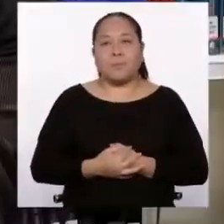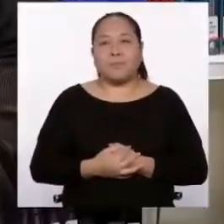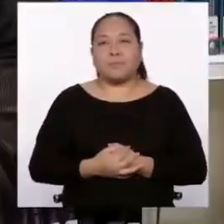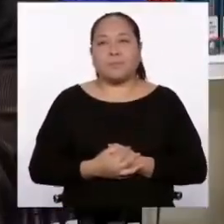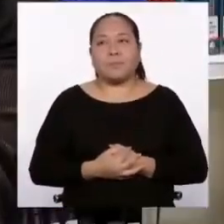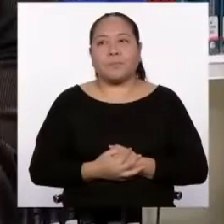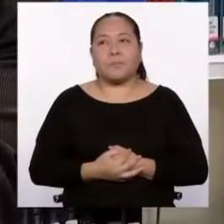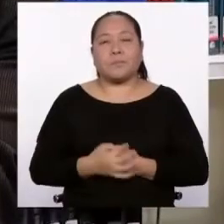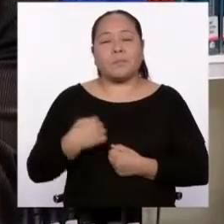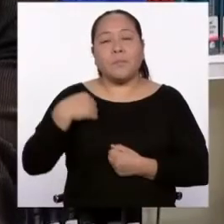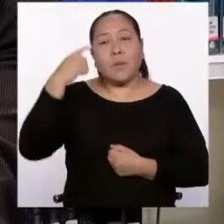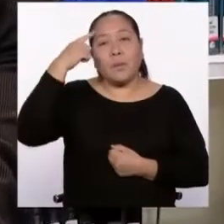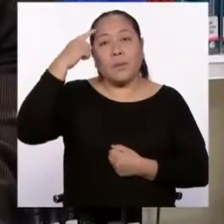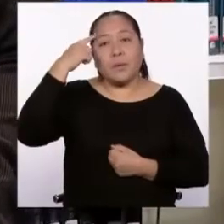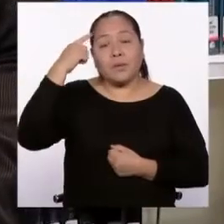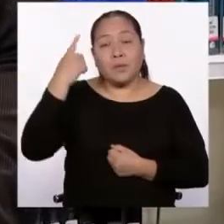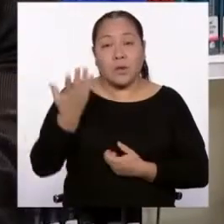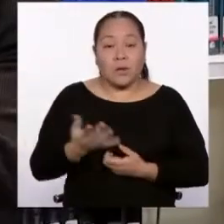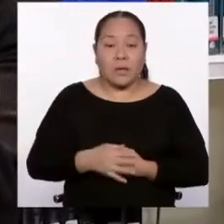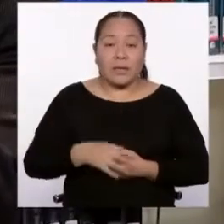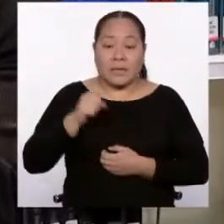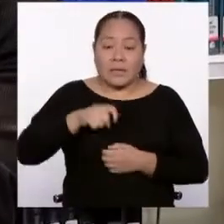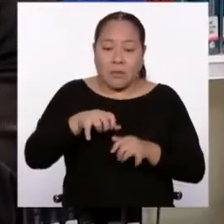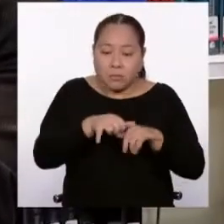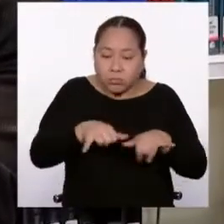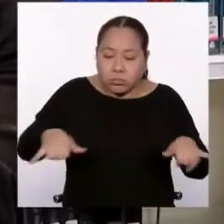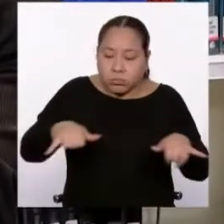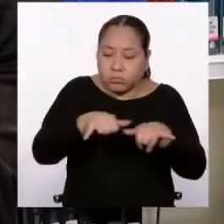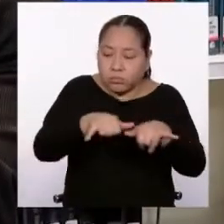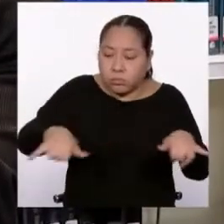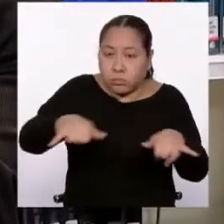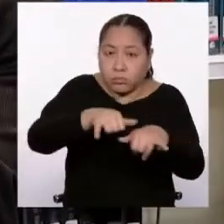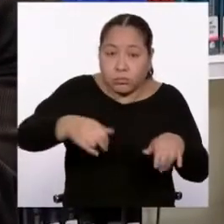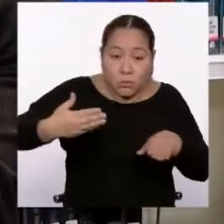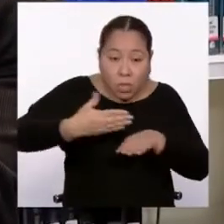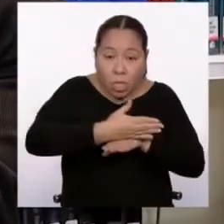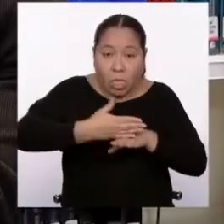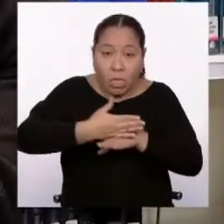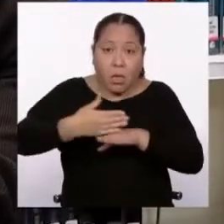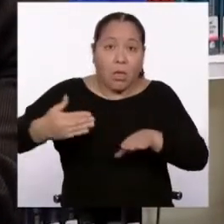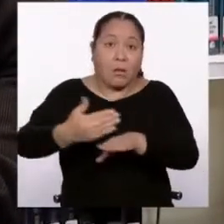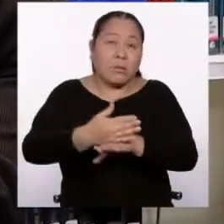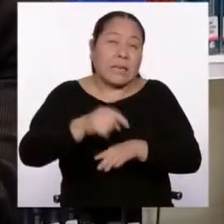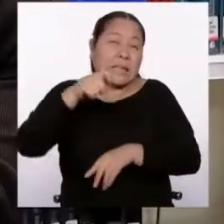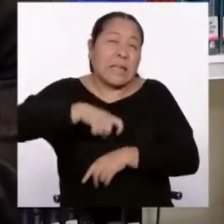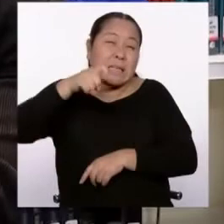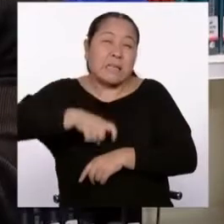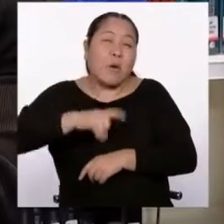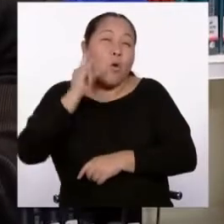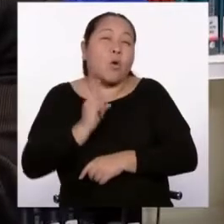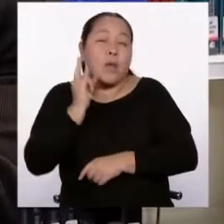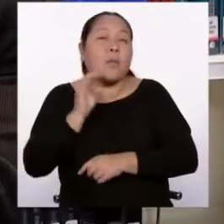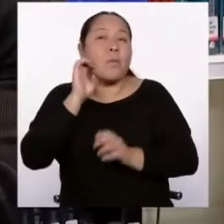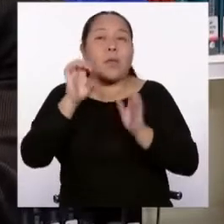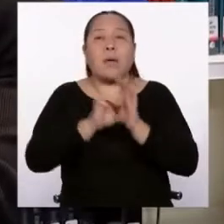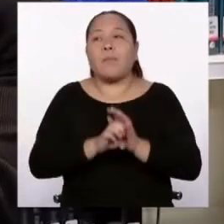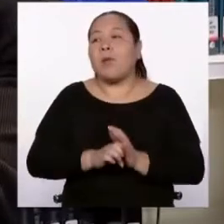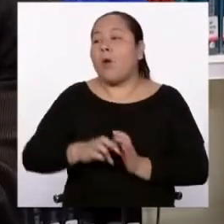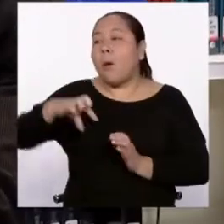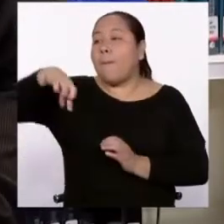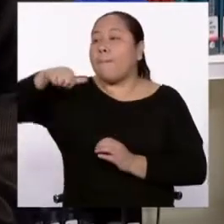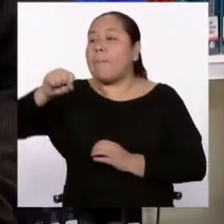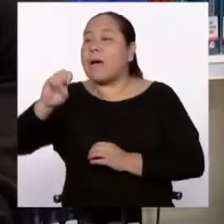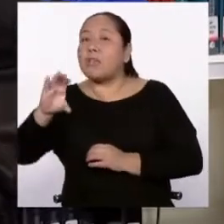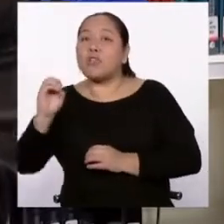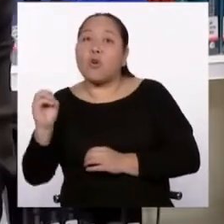Creo que debió hacerse las líneas que la economía demandaba más imperiosamente. Por ejemplo, la línea de Cerro de Pasco al Callao o a Huacho, que era